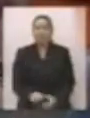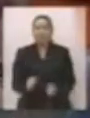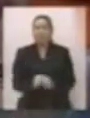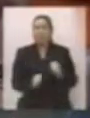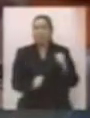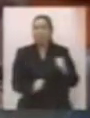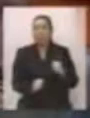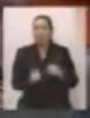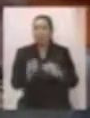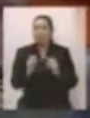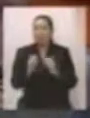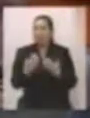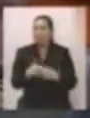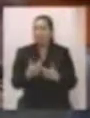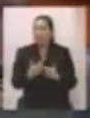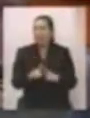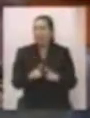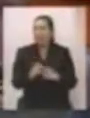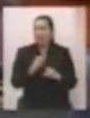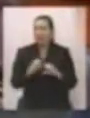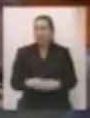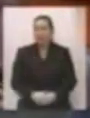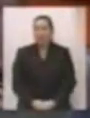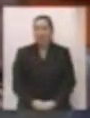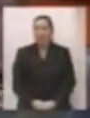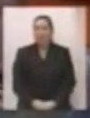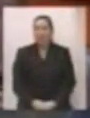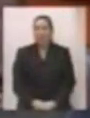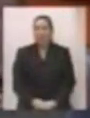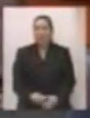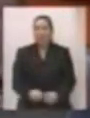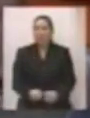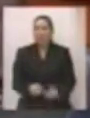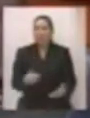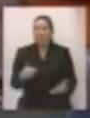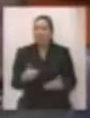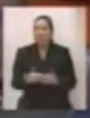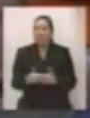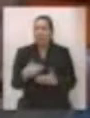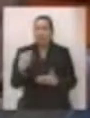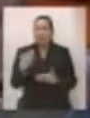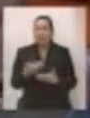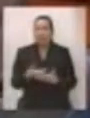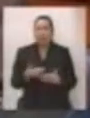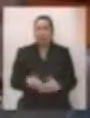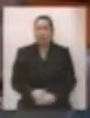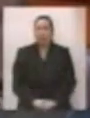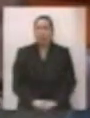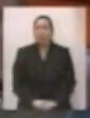derecho además de empresa, a la libertad de comunicación, que se confronta frente a una política